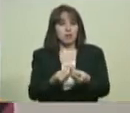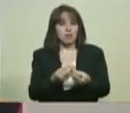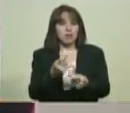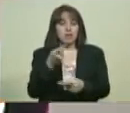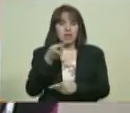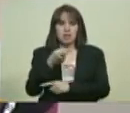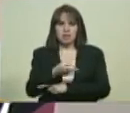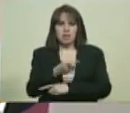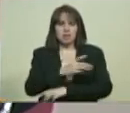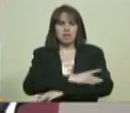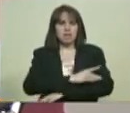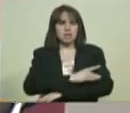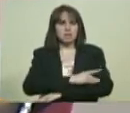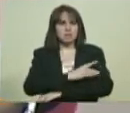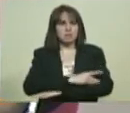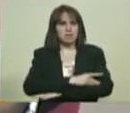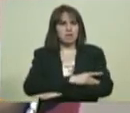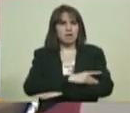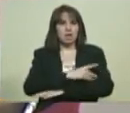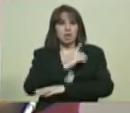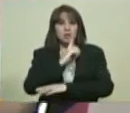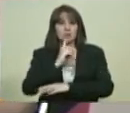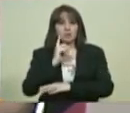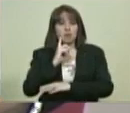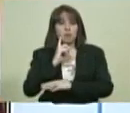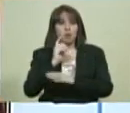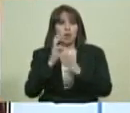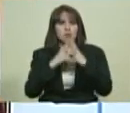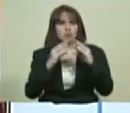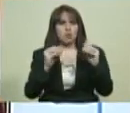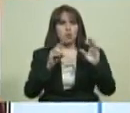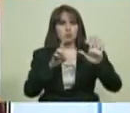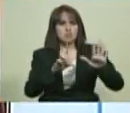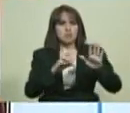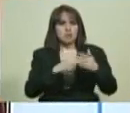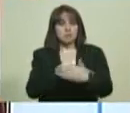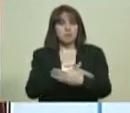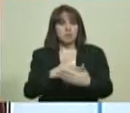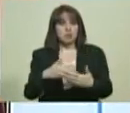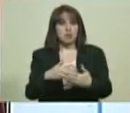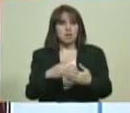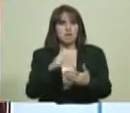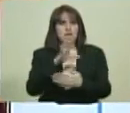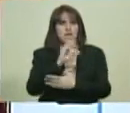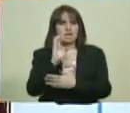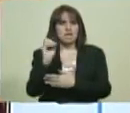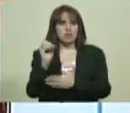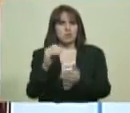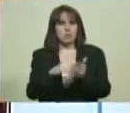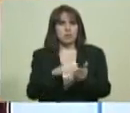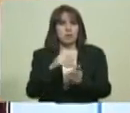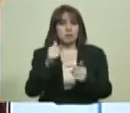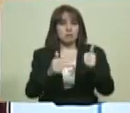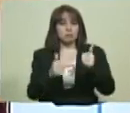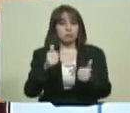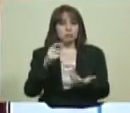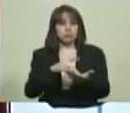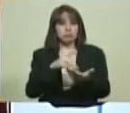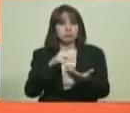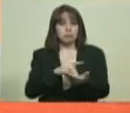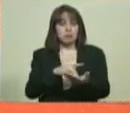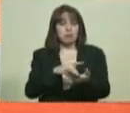la disciplina. Así que yo llamo a los 6.500.000 carnetizados del PSUV como